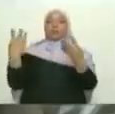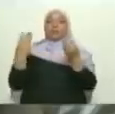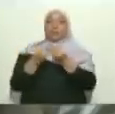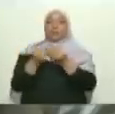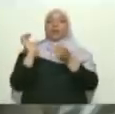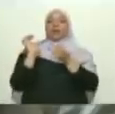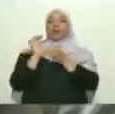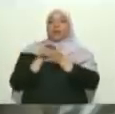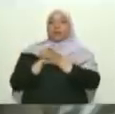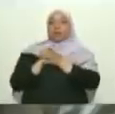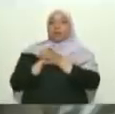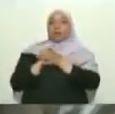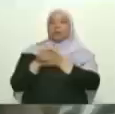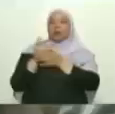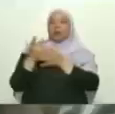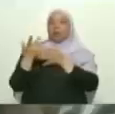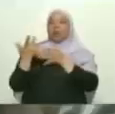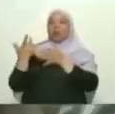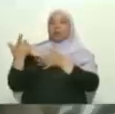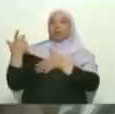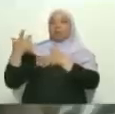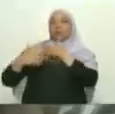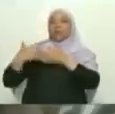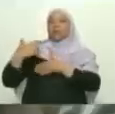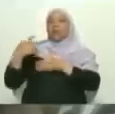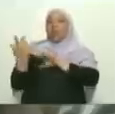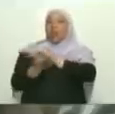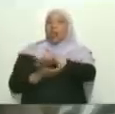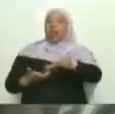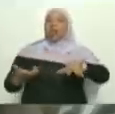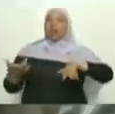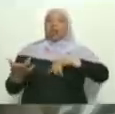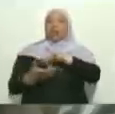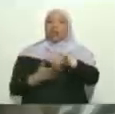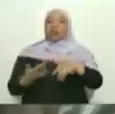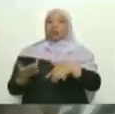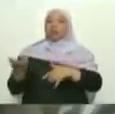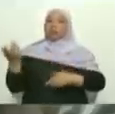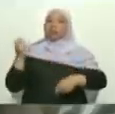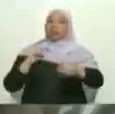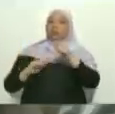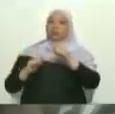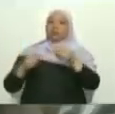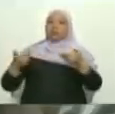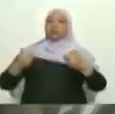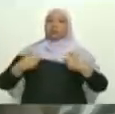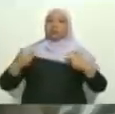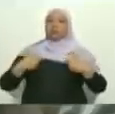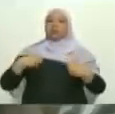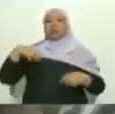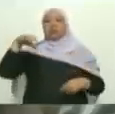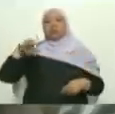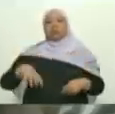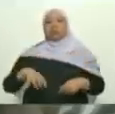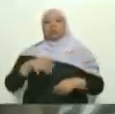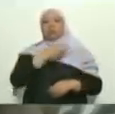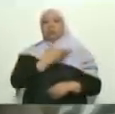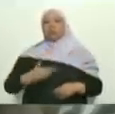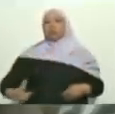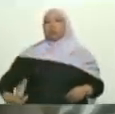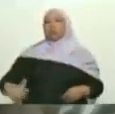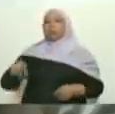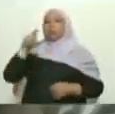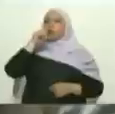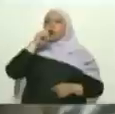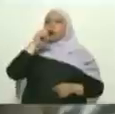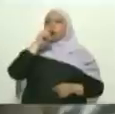armado de bañar de sangre este país, de intentar asesinar al jefe de Estado, presidente Nicolás